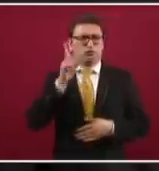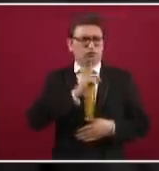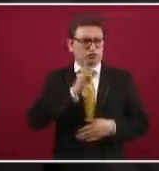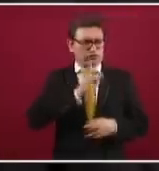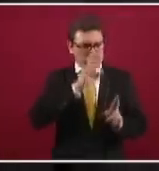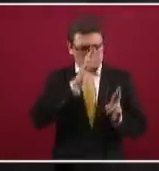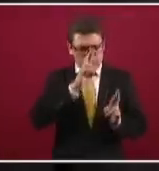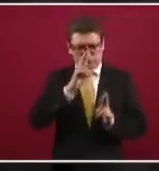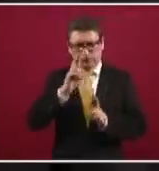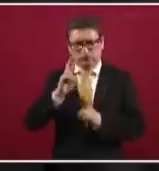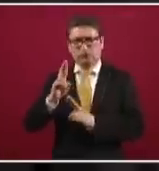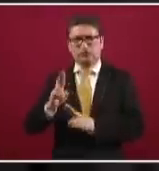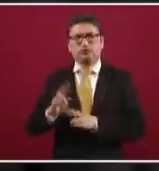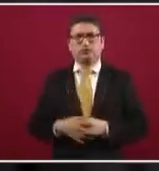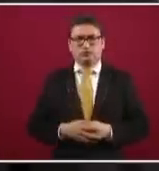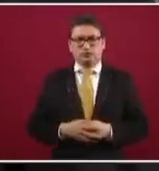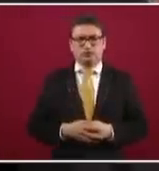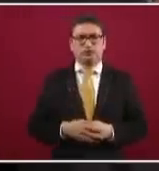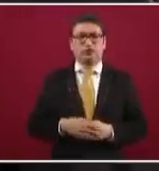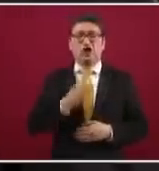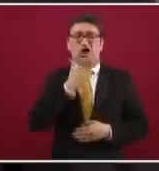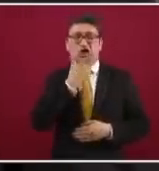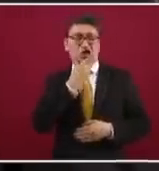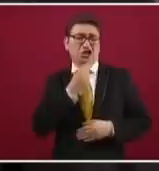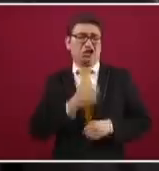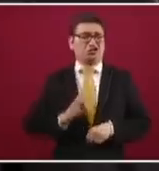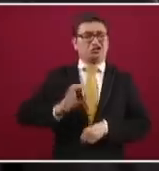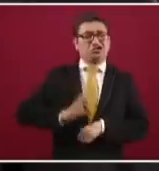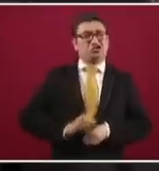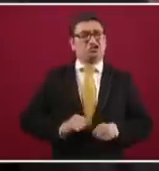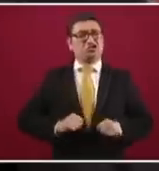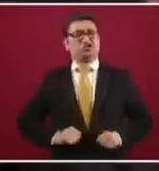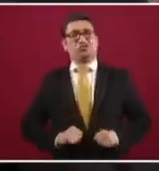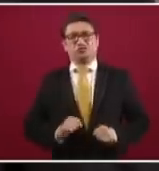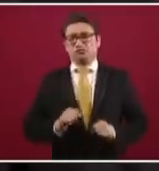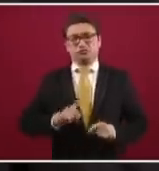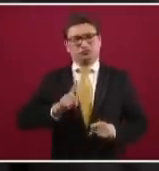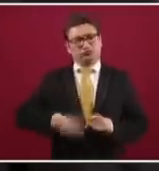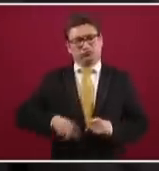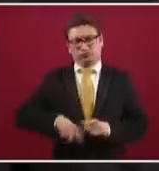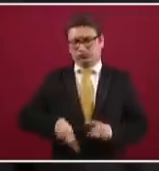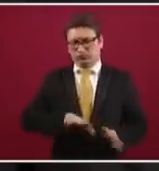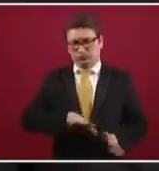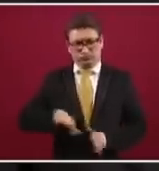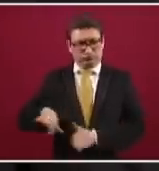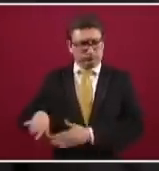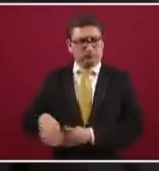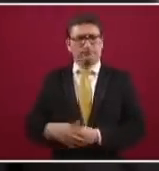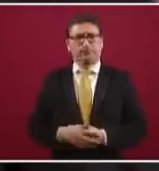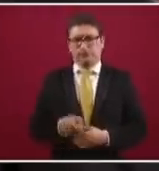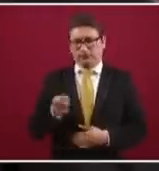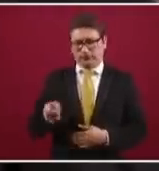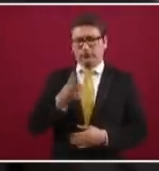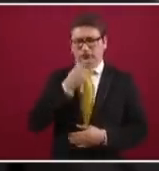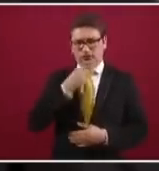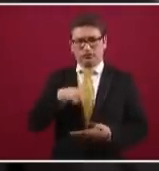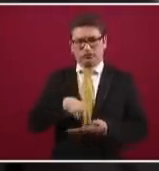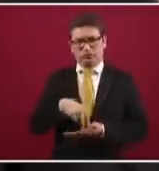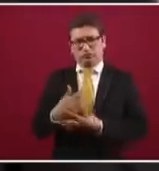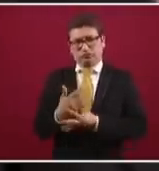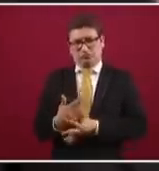mujeres, hacer a un lado el machismo. Entonces, él ofreció